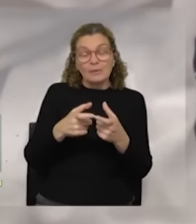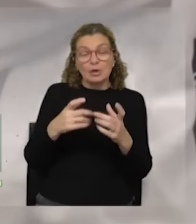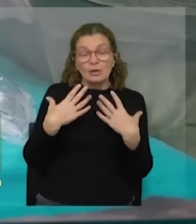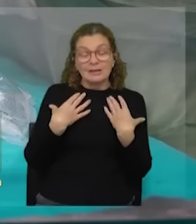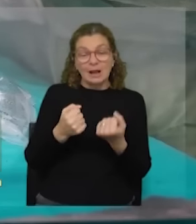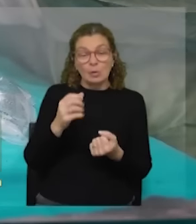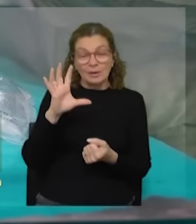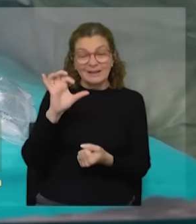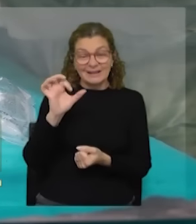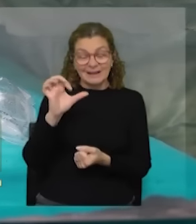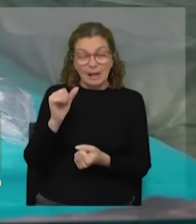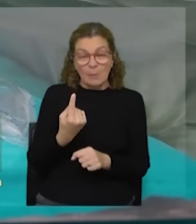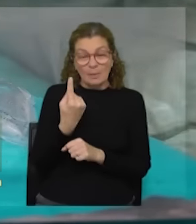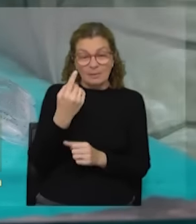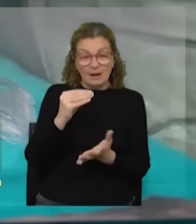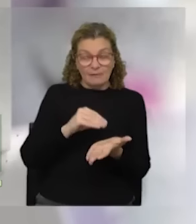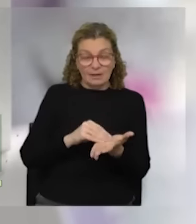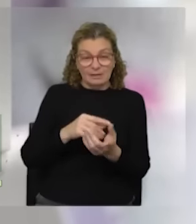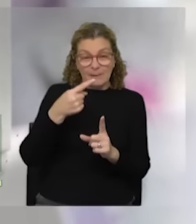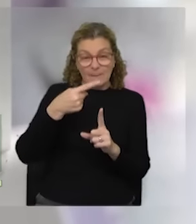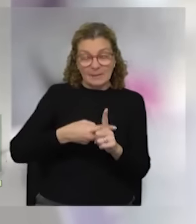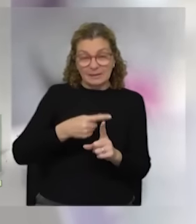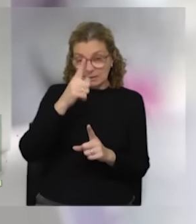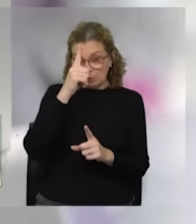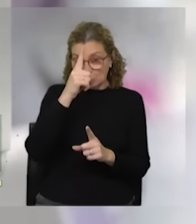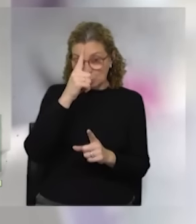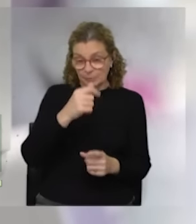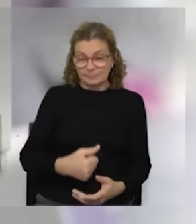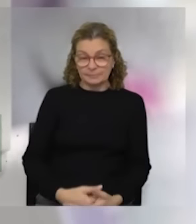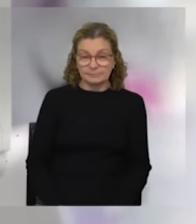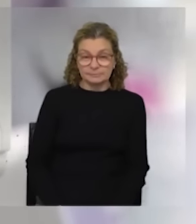del senado en su primera sesión del mes de